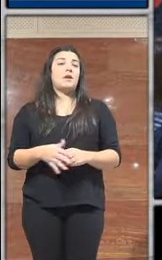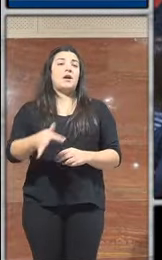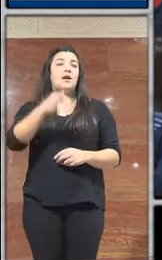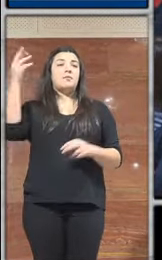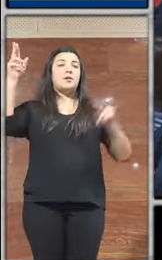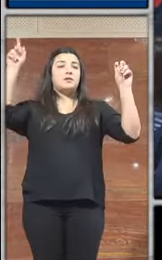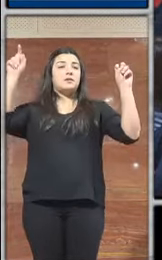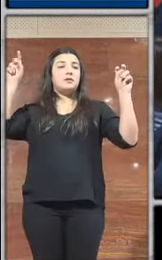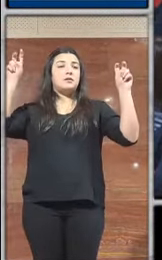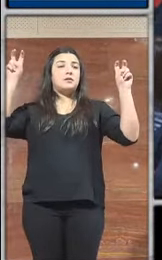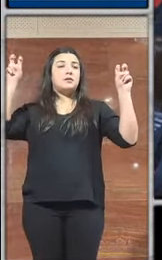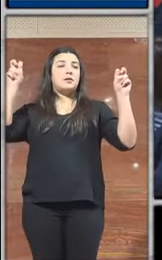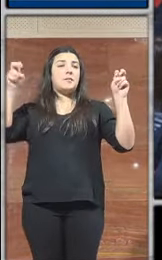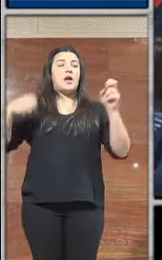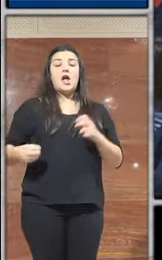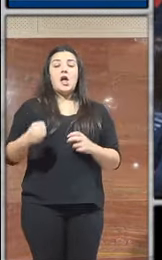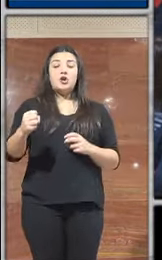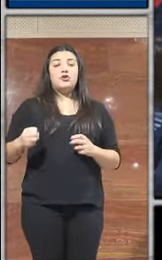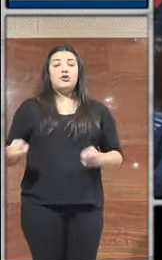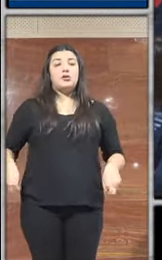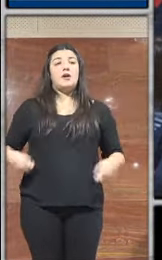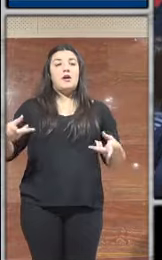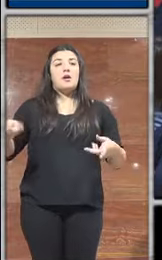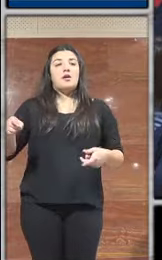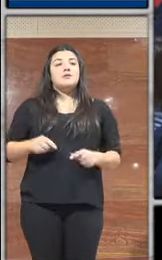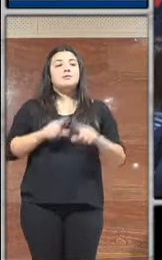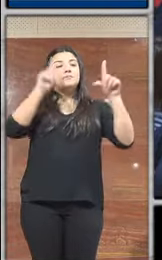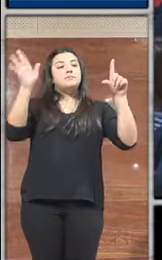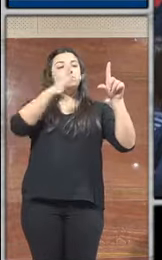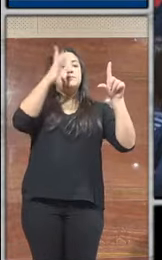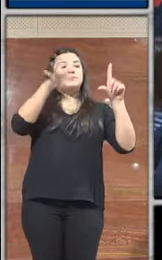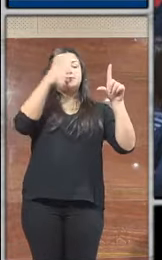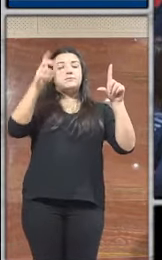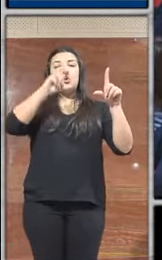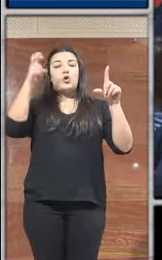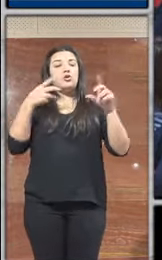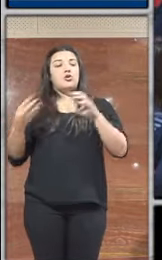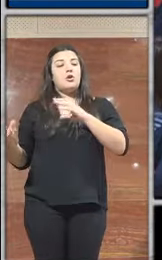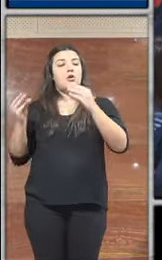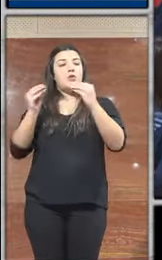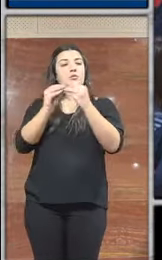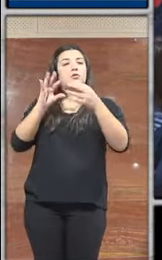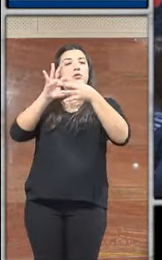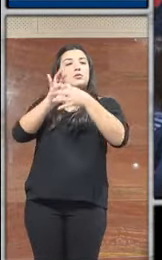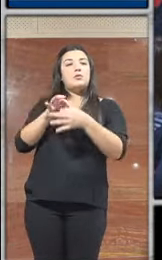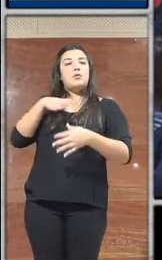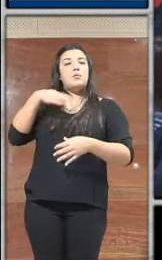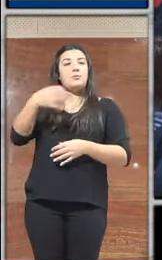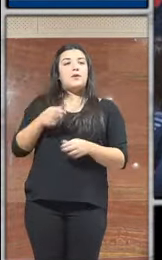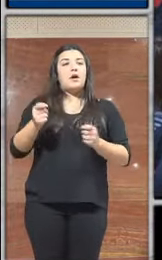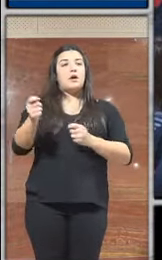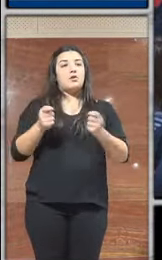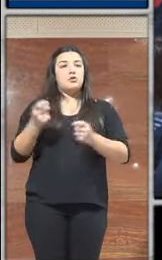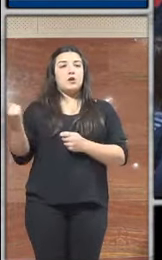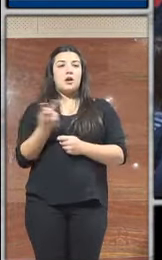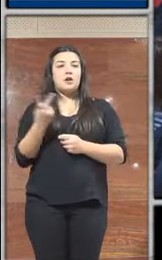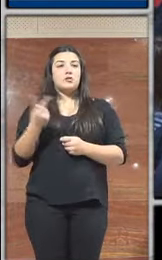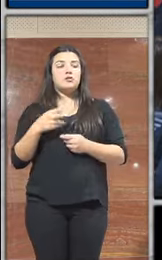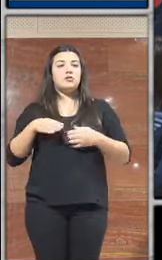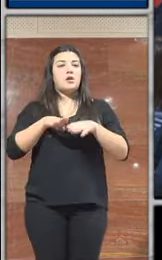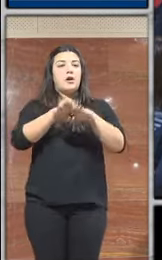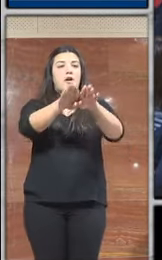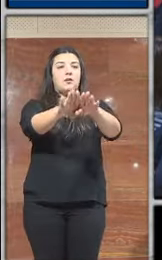joystick de la silla de ruedas se puedan manejar los dispositivos. Entonces, iba a esa parte, no a la parte de la silla de ruedas inteligente. Que quizá